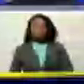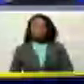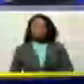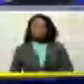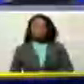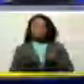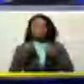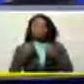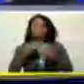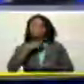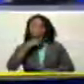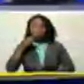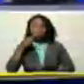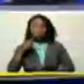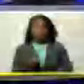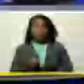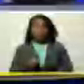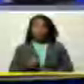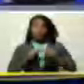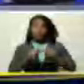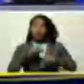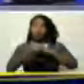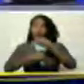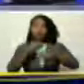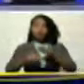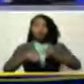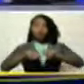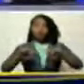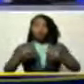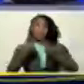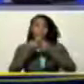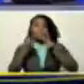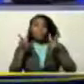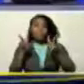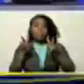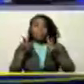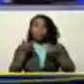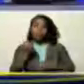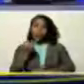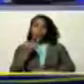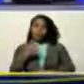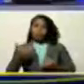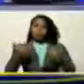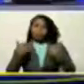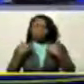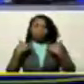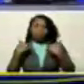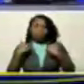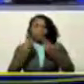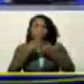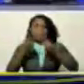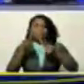y para que Rusia siga siendo un territorio de paz. ¿Cuánto costó la paz en Rusia?